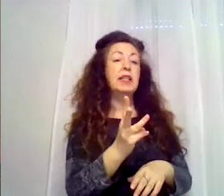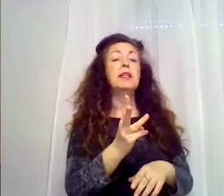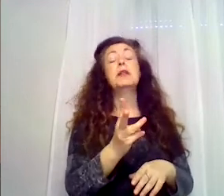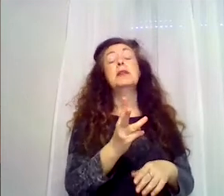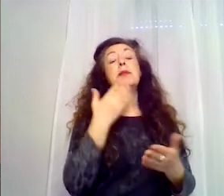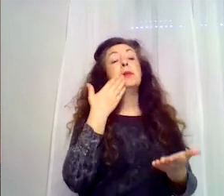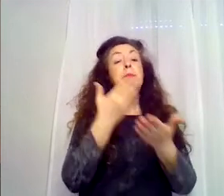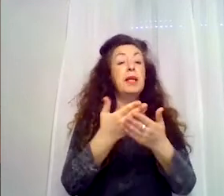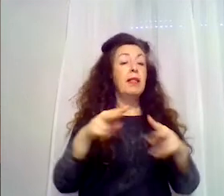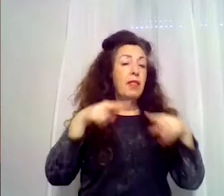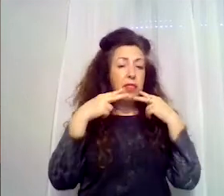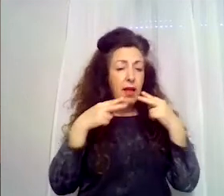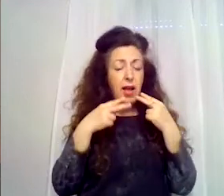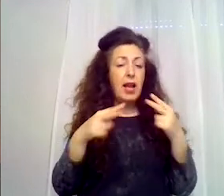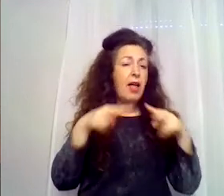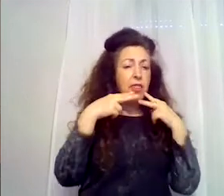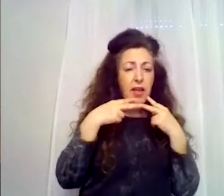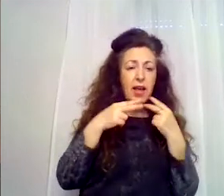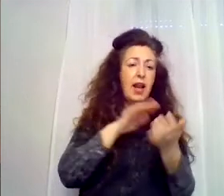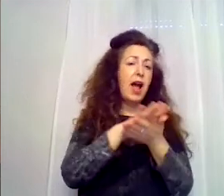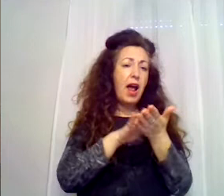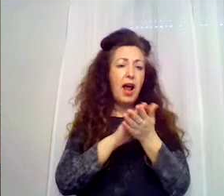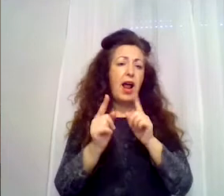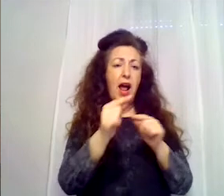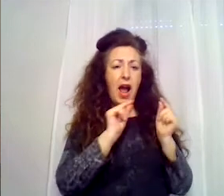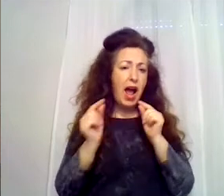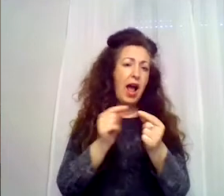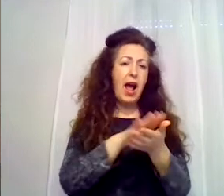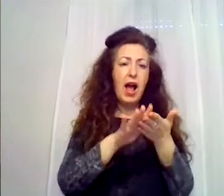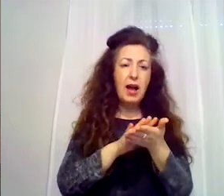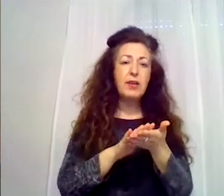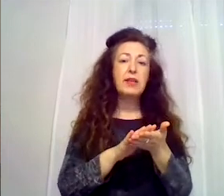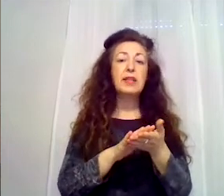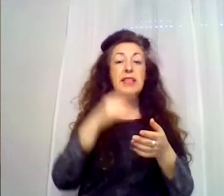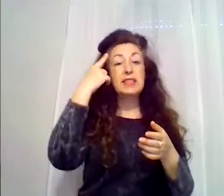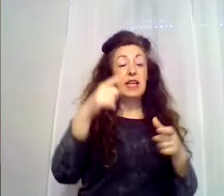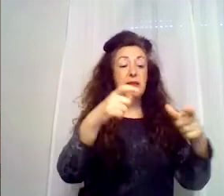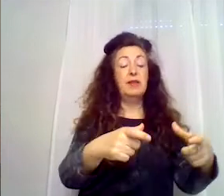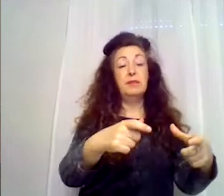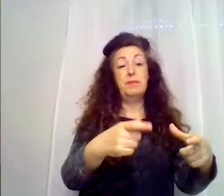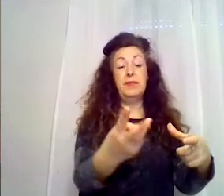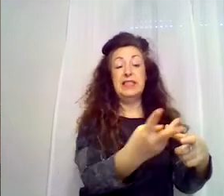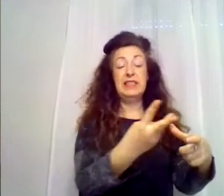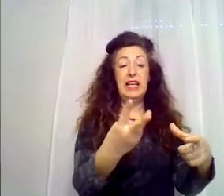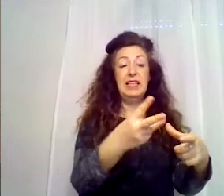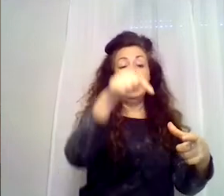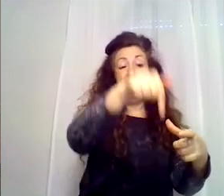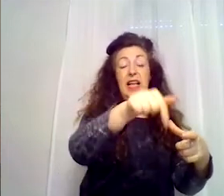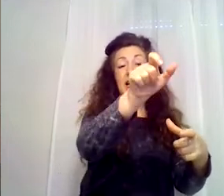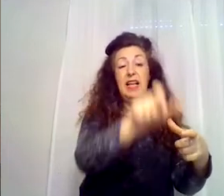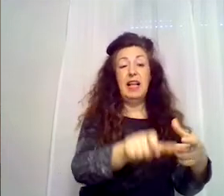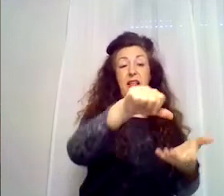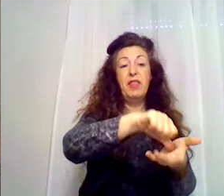dándole la espalda, imaginemos que mirando a una ventana, había 3 individuos sentados en una mesa. El del centro de los 3 era Ingram